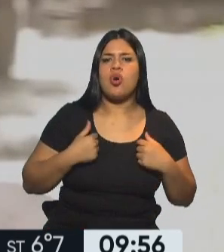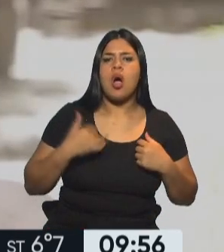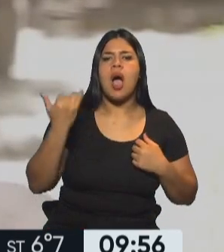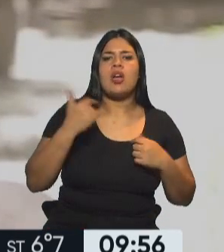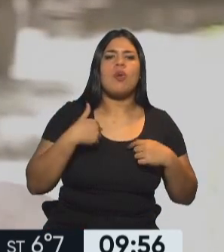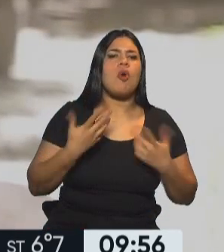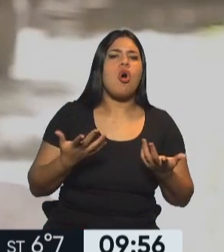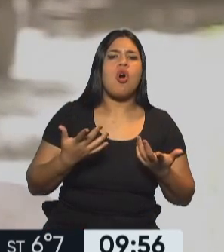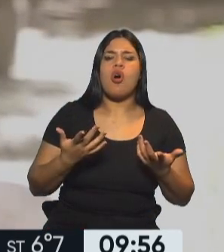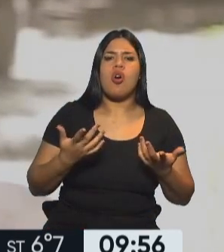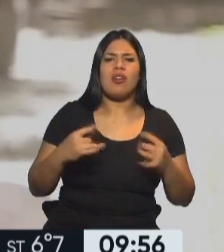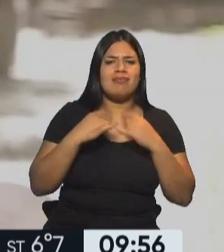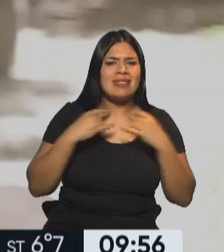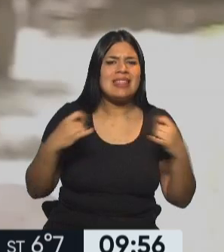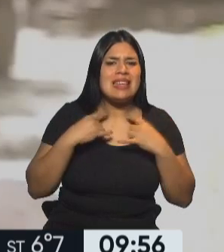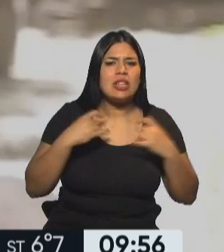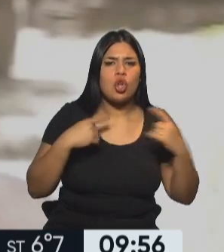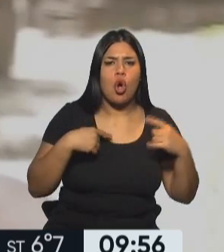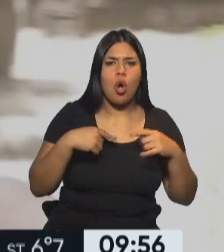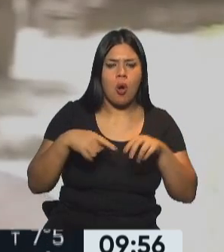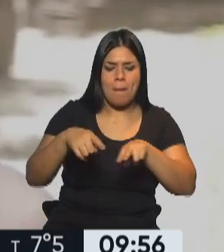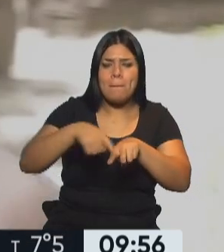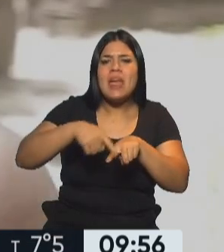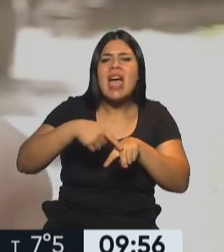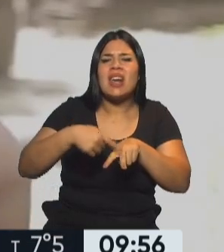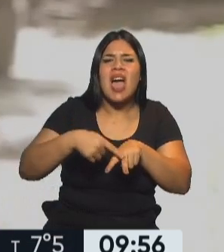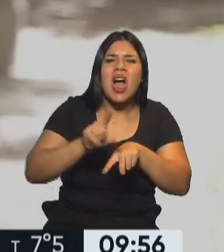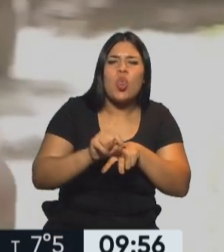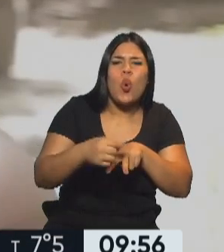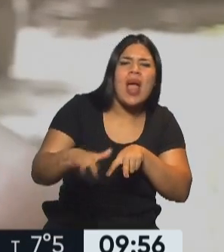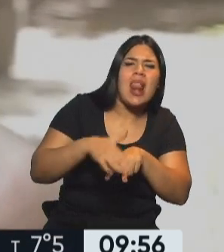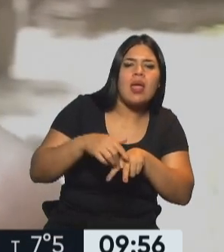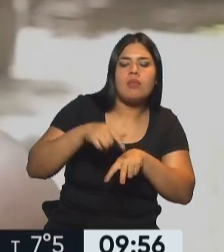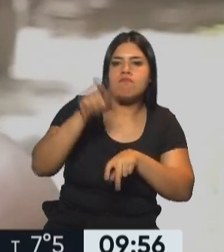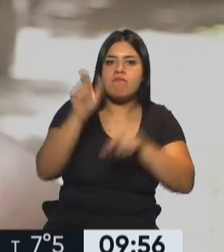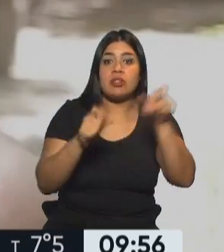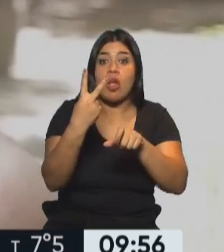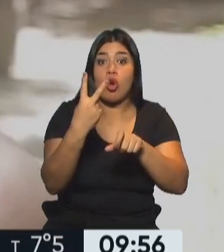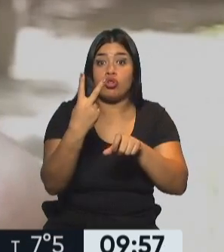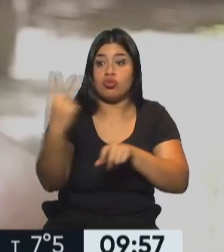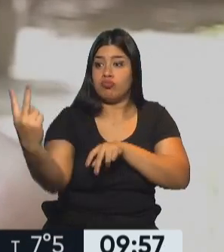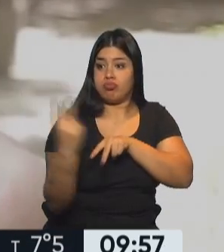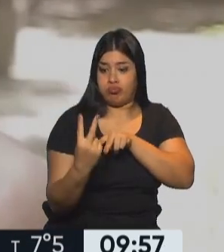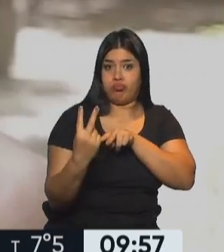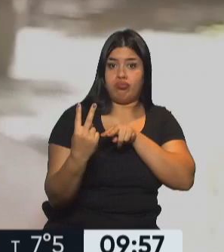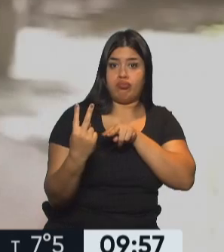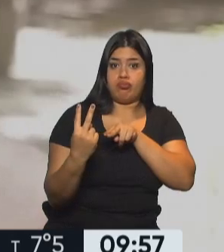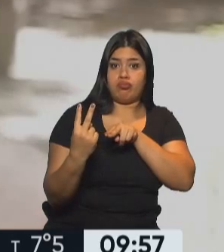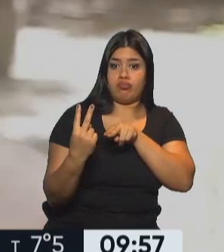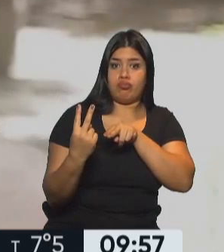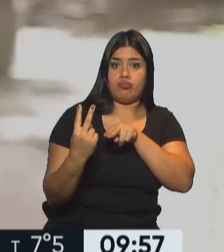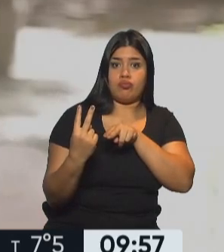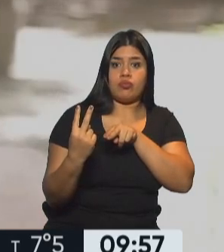¡ay, mi pierna! Y de la nada, entre el polvo, aparecen dos personas, dos tipos, que me